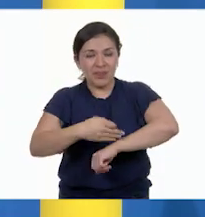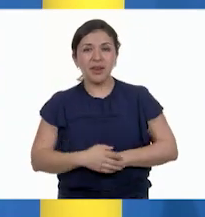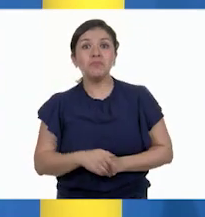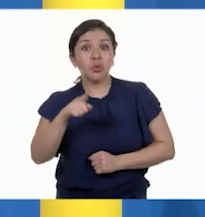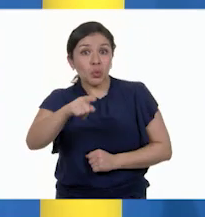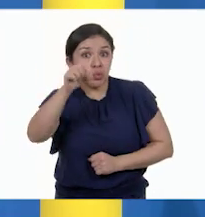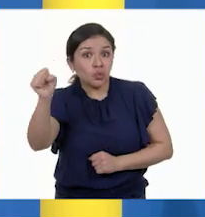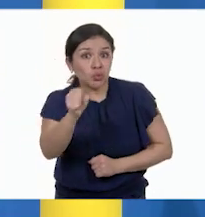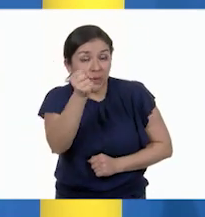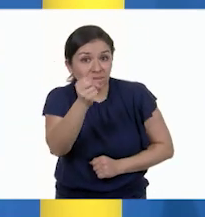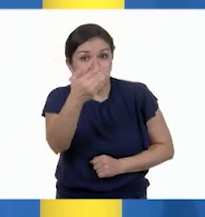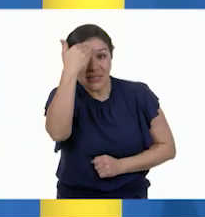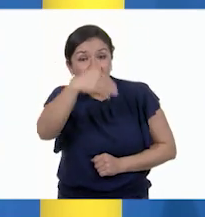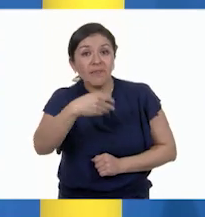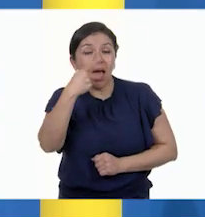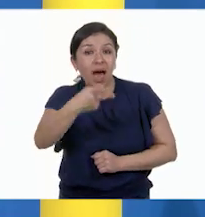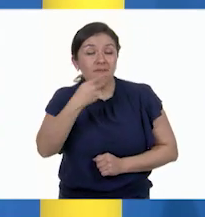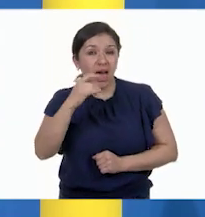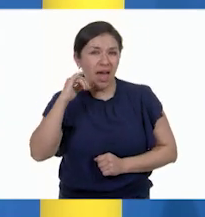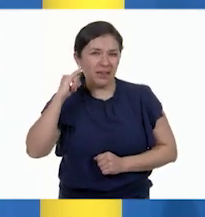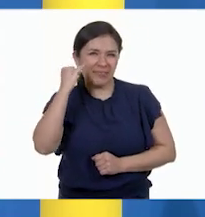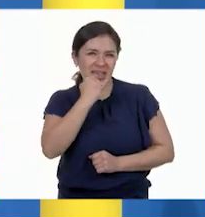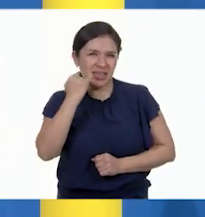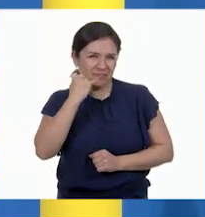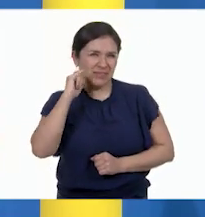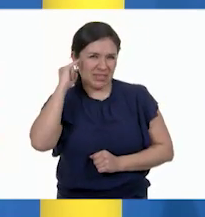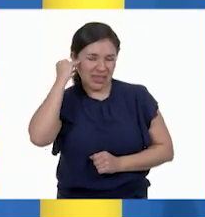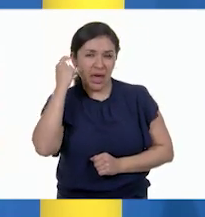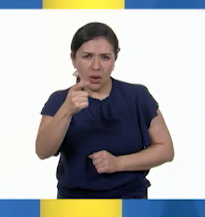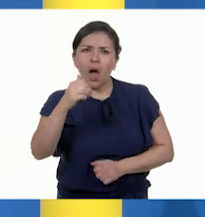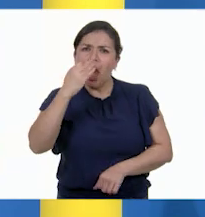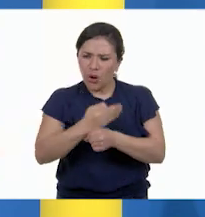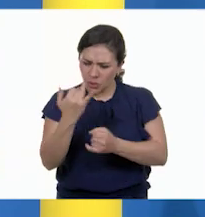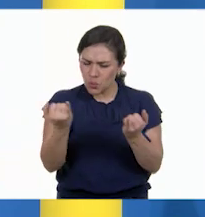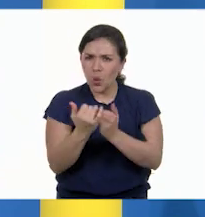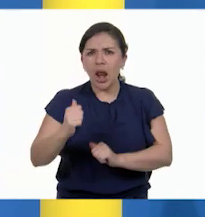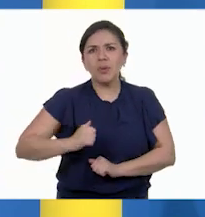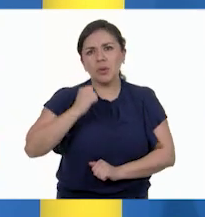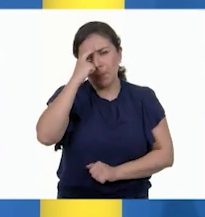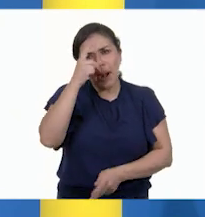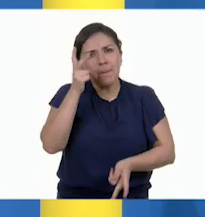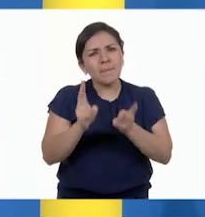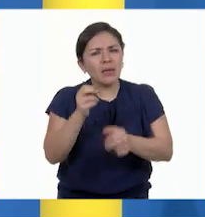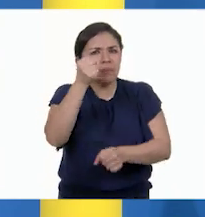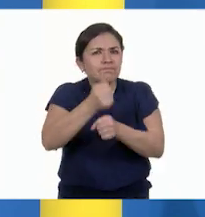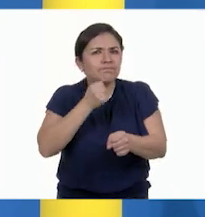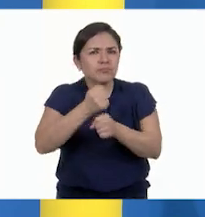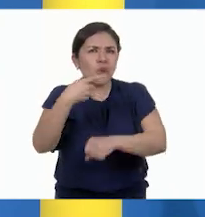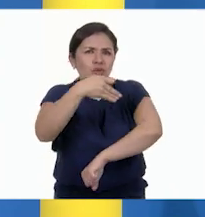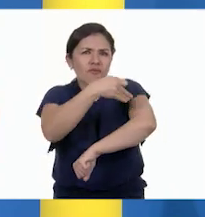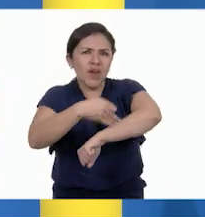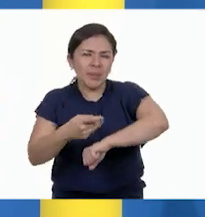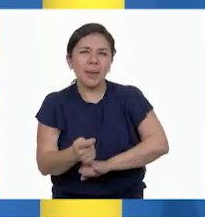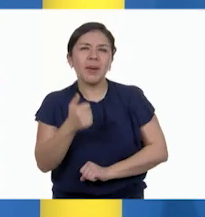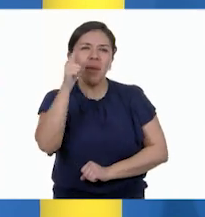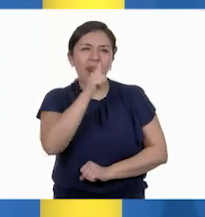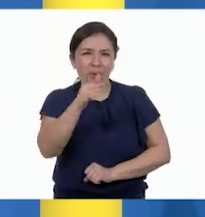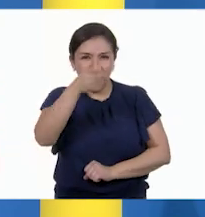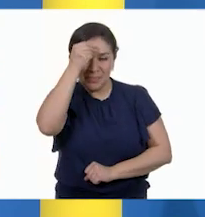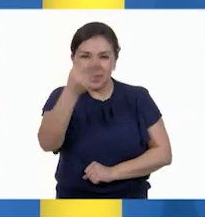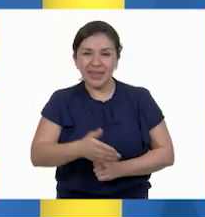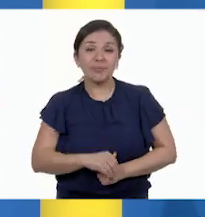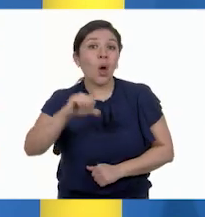Si tienes la fortuna de hablar una lengua indígena, aprovecha también este momento para practicarla y platica con tu familia en tu lengua